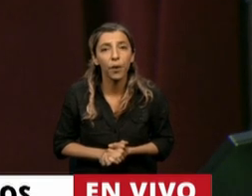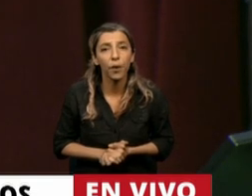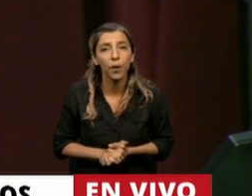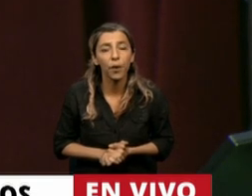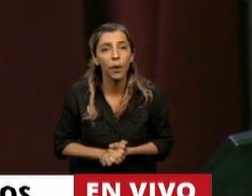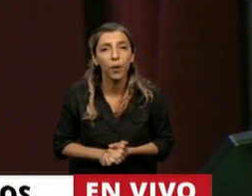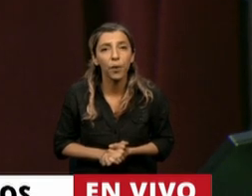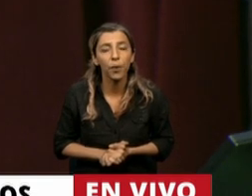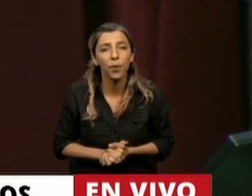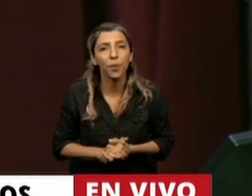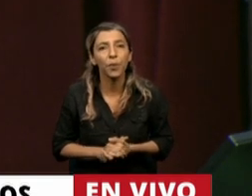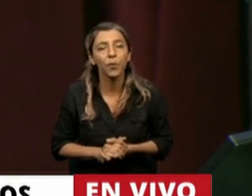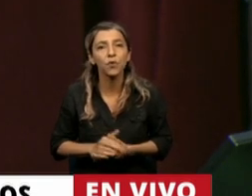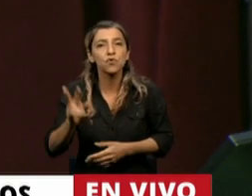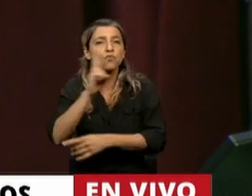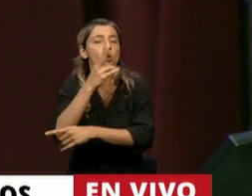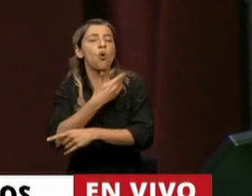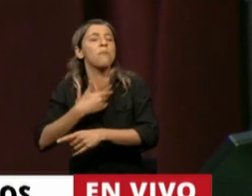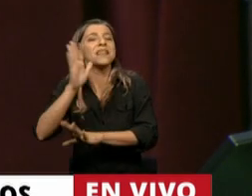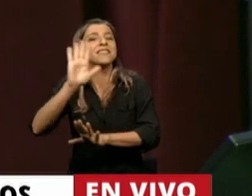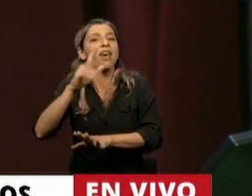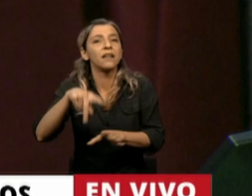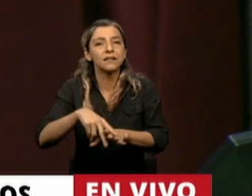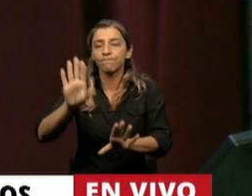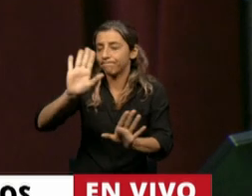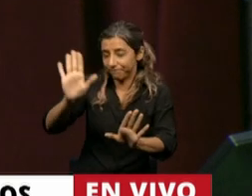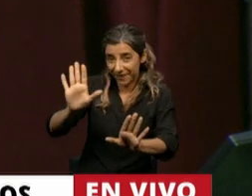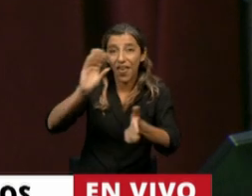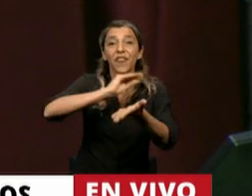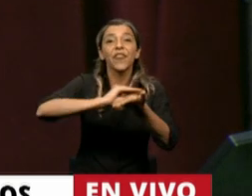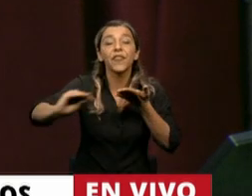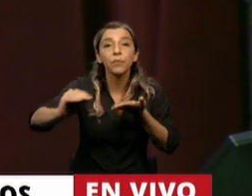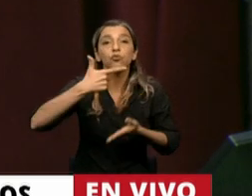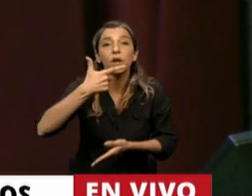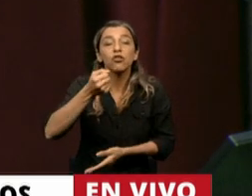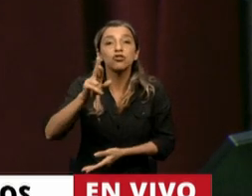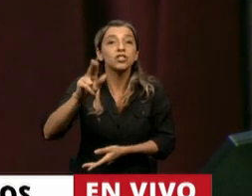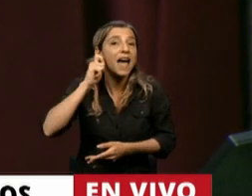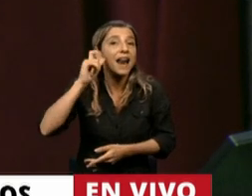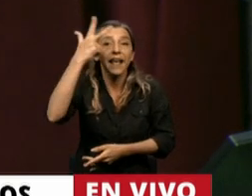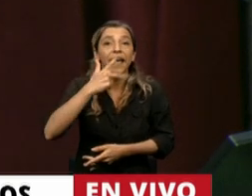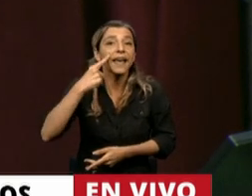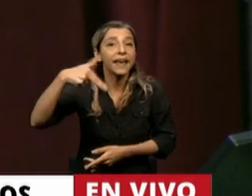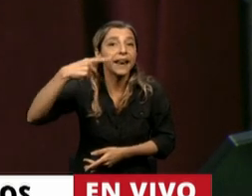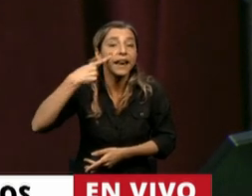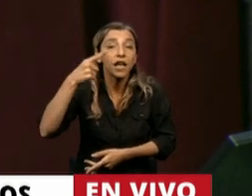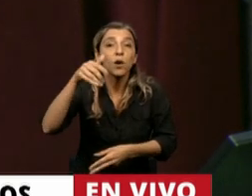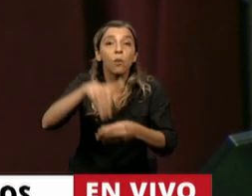suo presidente diputado sarini para indicar el sentido de su